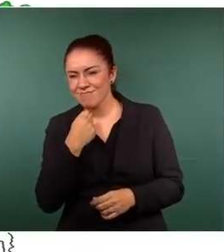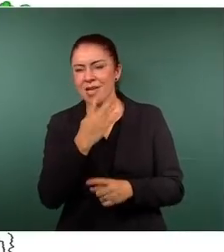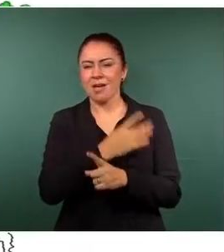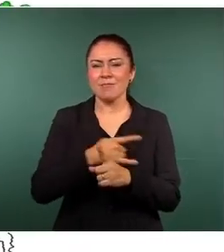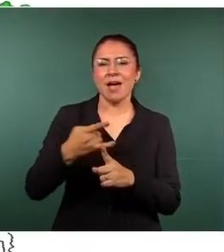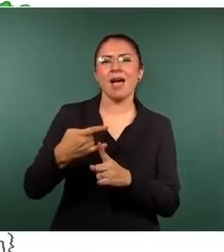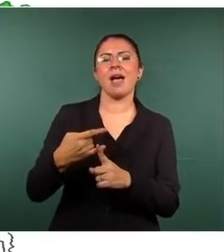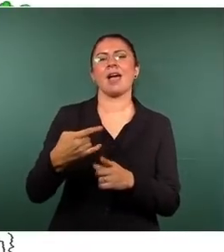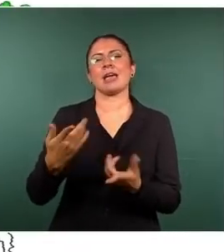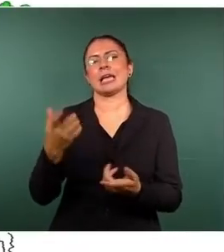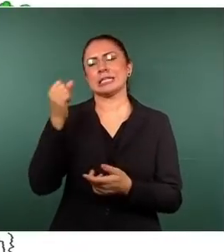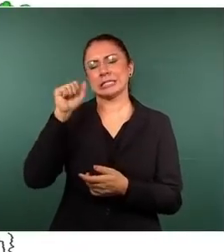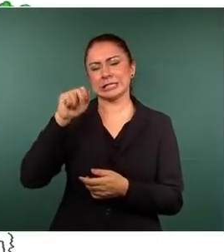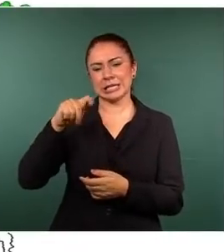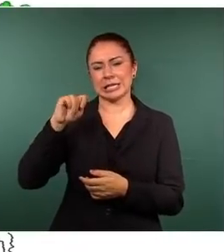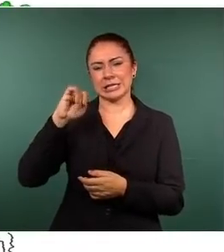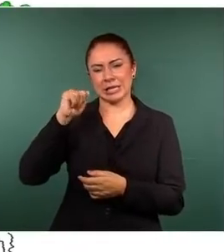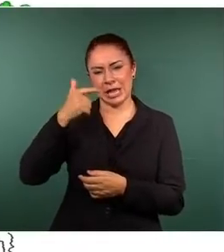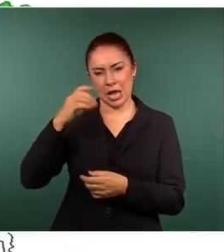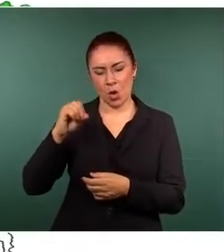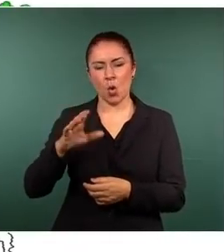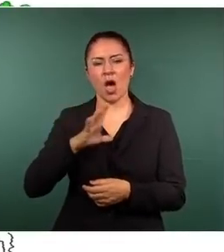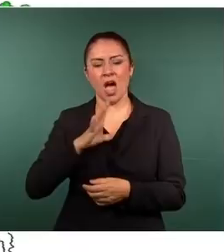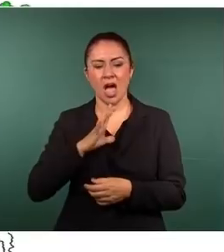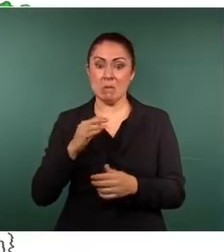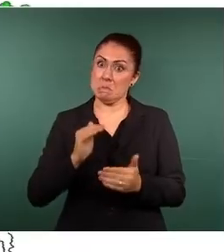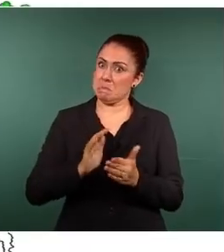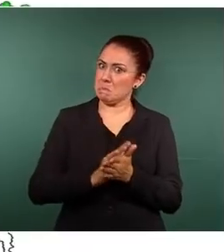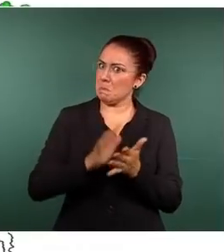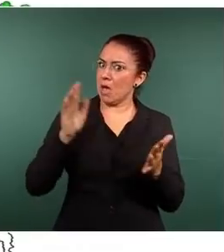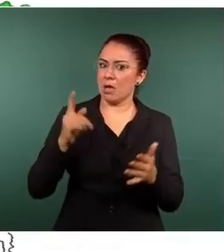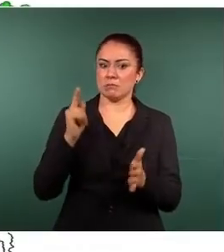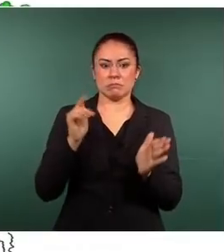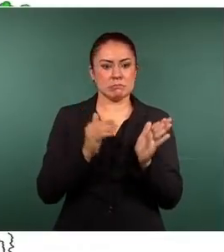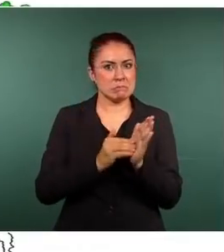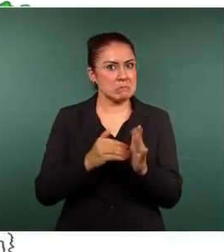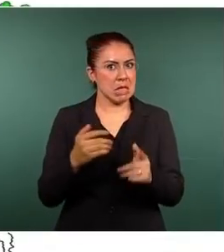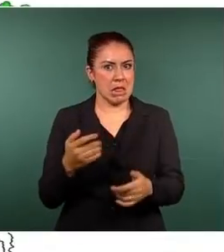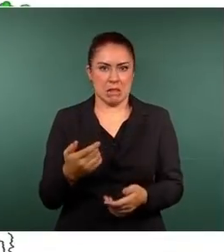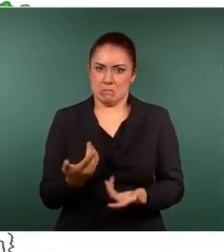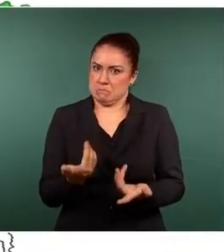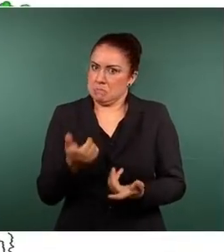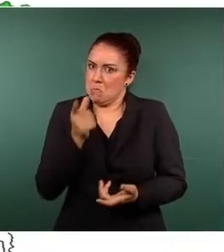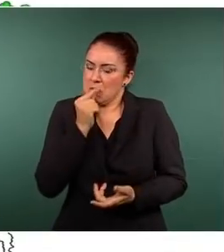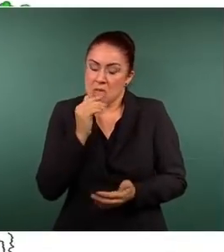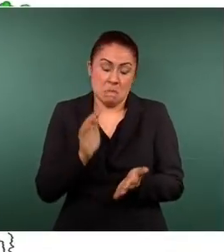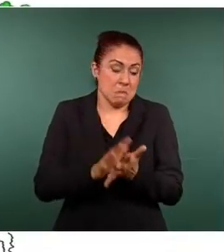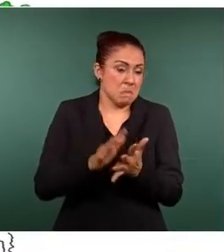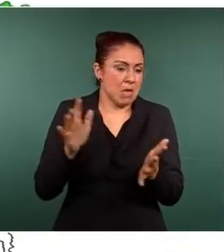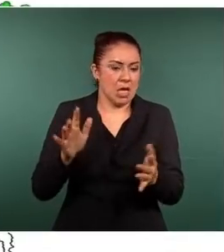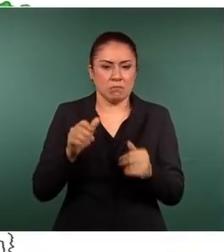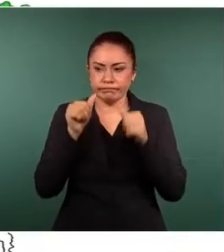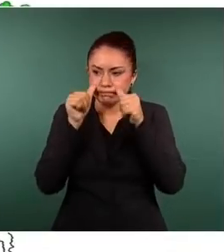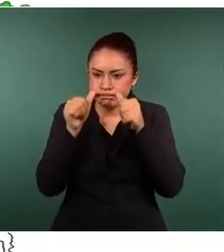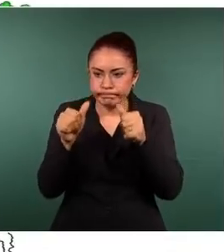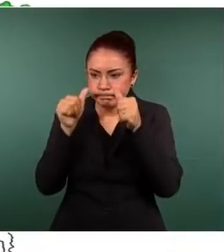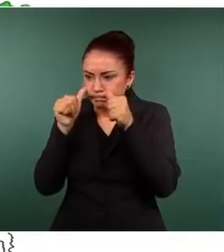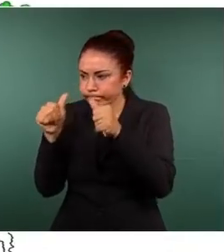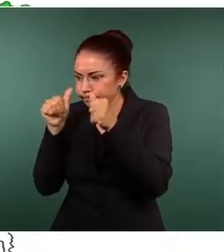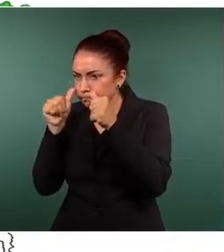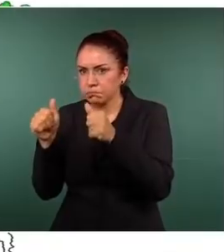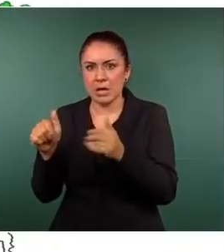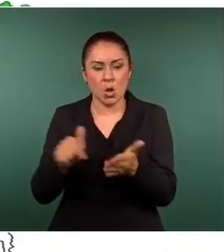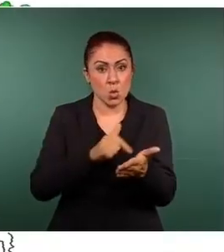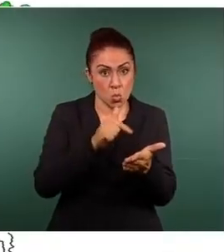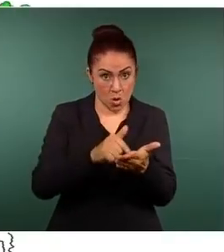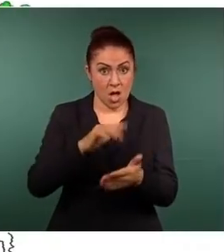mil elementos cubriendo esos municipios están atendiendo los